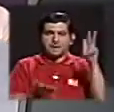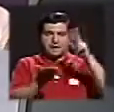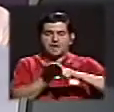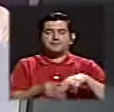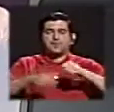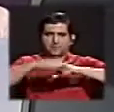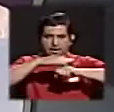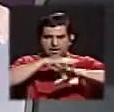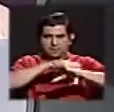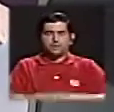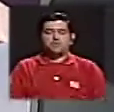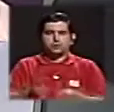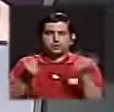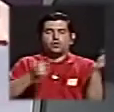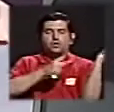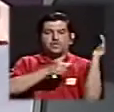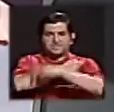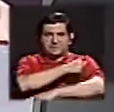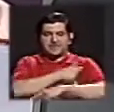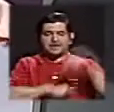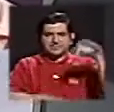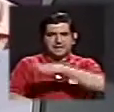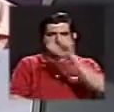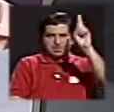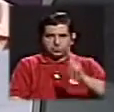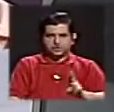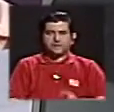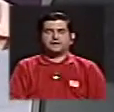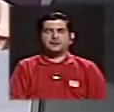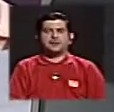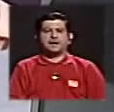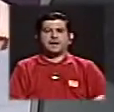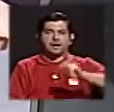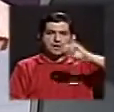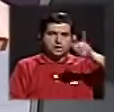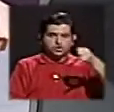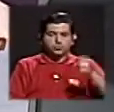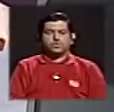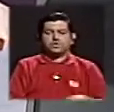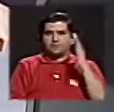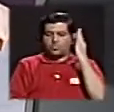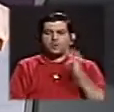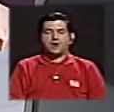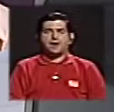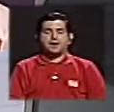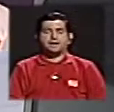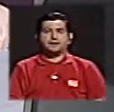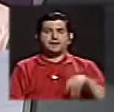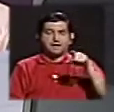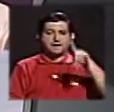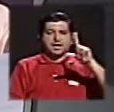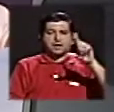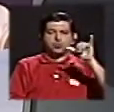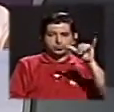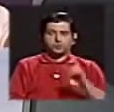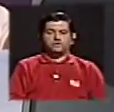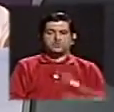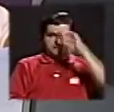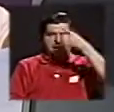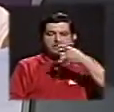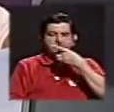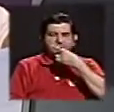el aborto o para despenalizar el aborto en Costa Rica. Julie de Los Yoses dice que es de República Dominicana y pregunta a